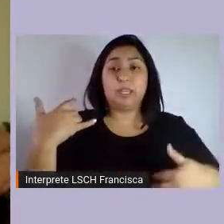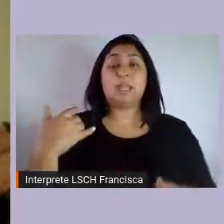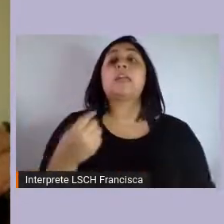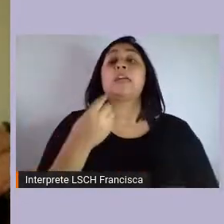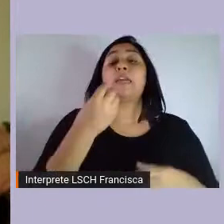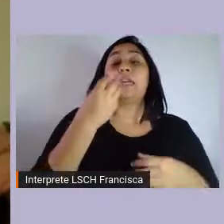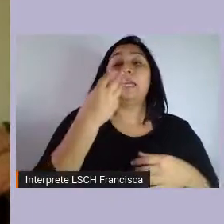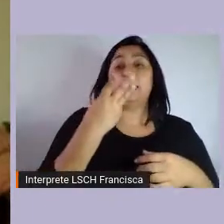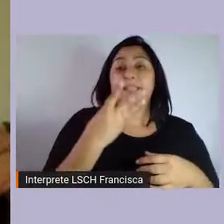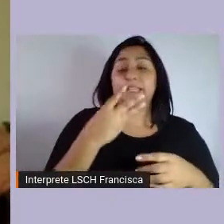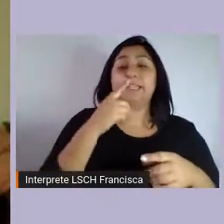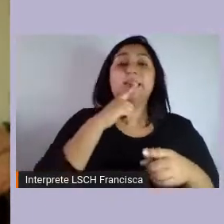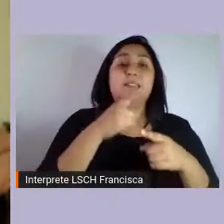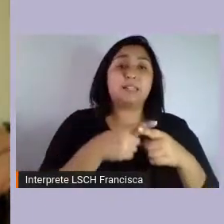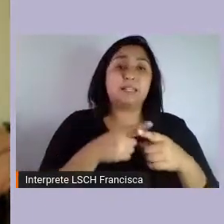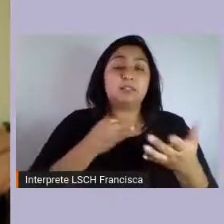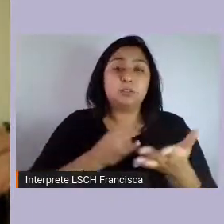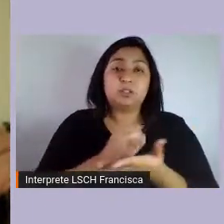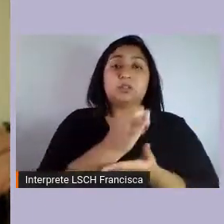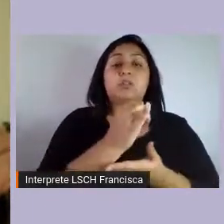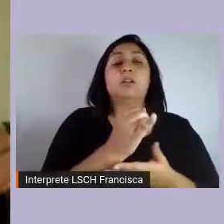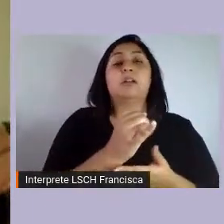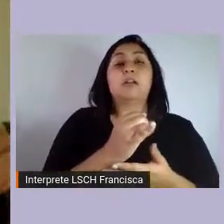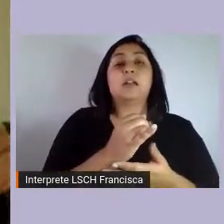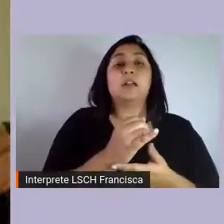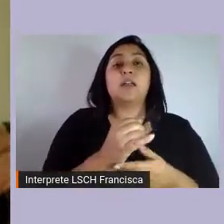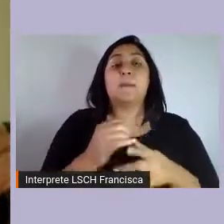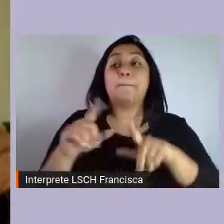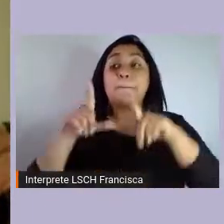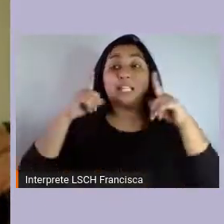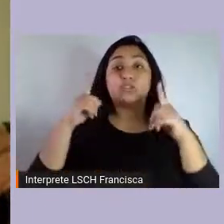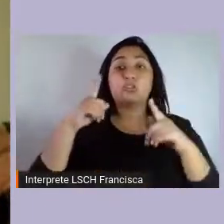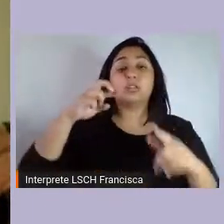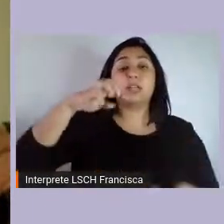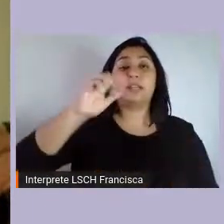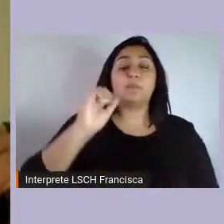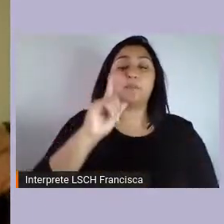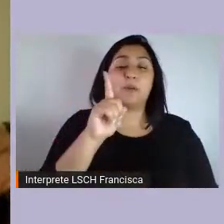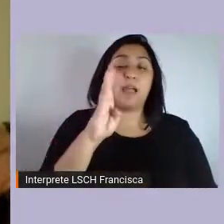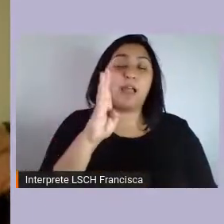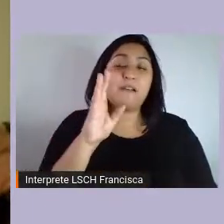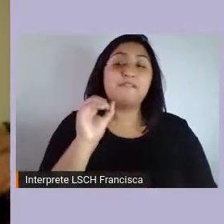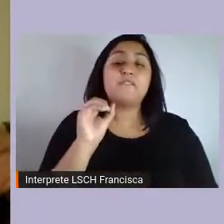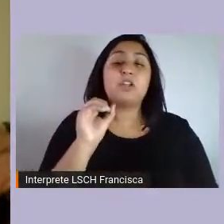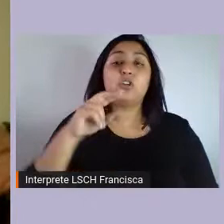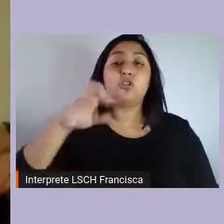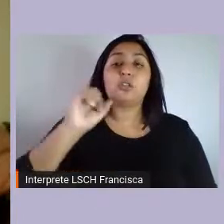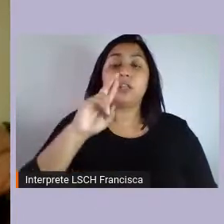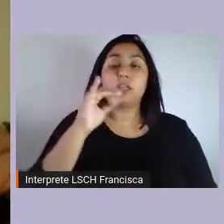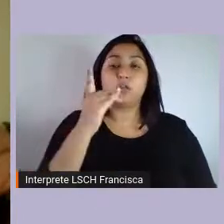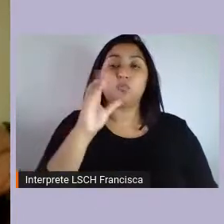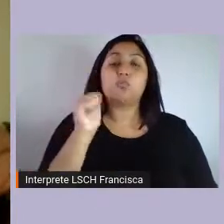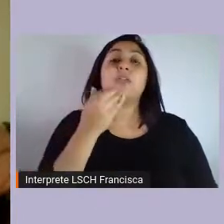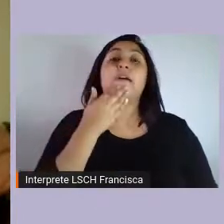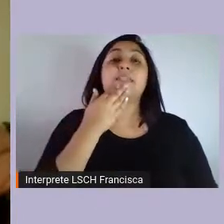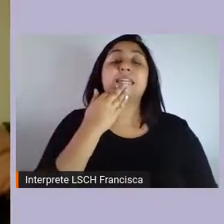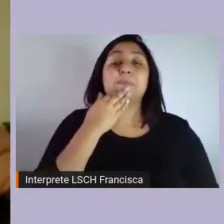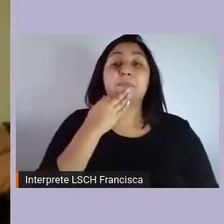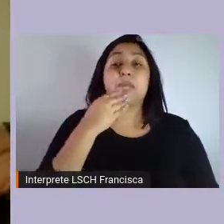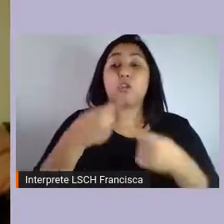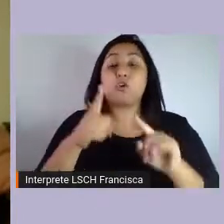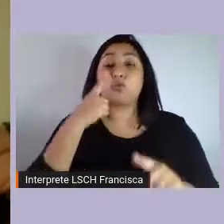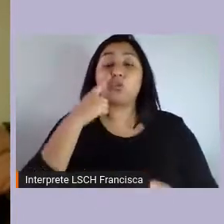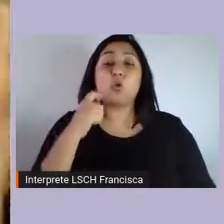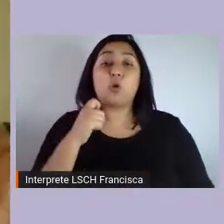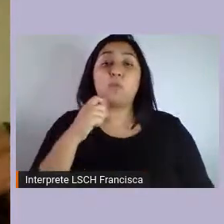personaje, Pablo Neruda, hace una introducción Pablo de Roca y Nicanor Parra, pero son introducciones que son